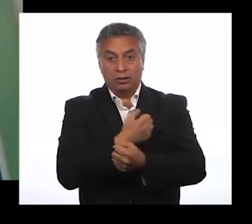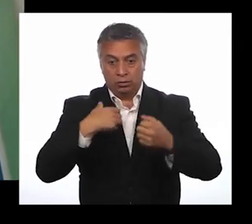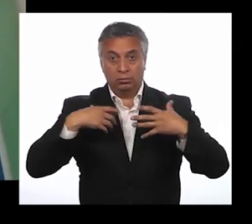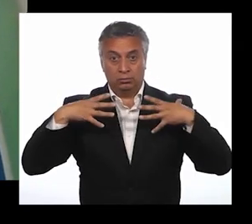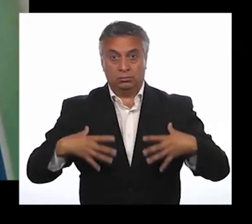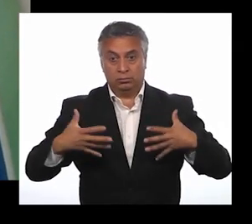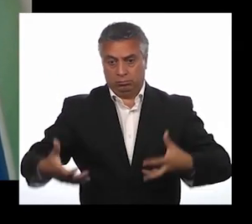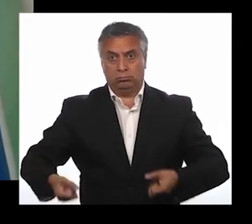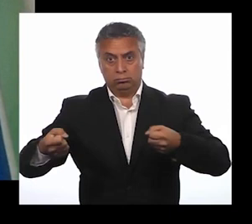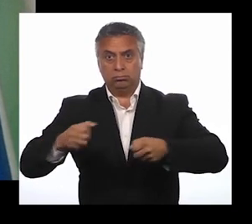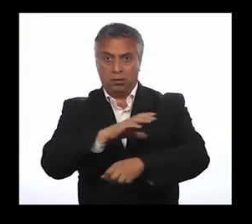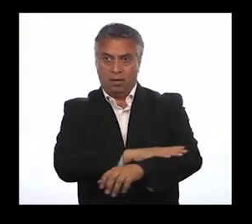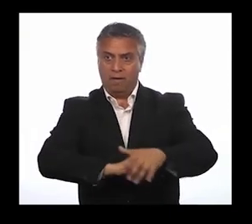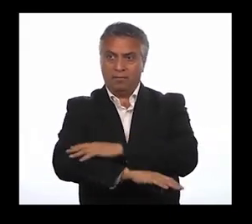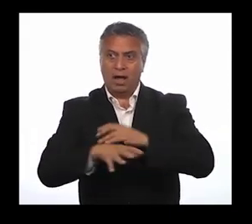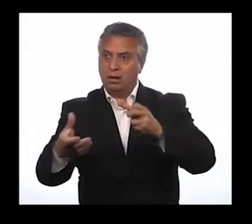brazos y me llevaron detenido.